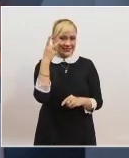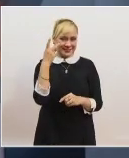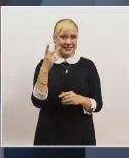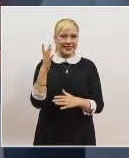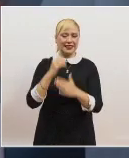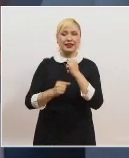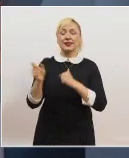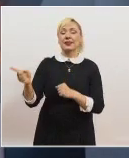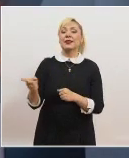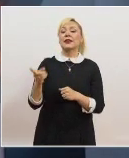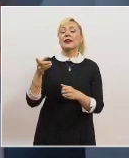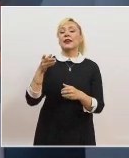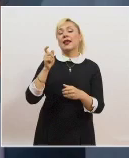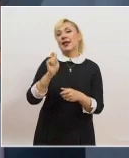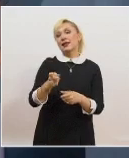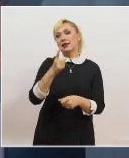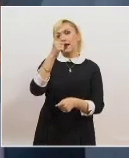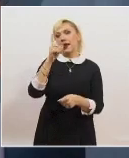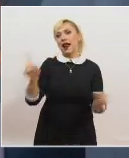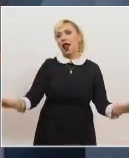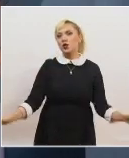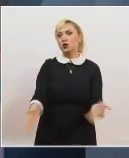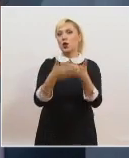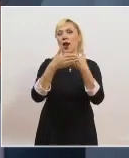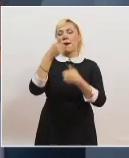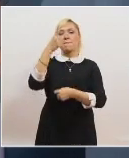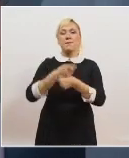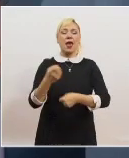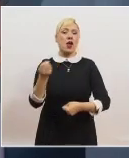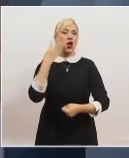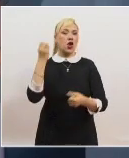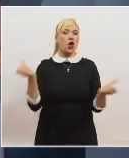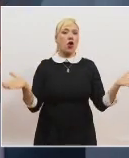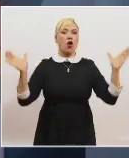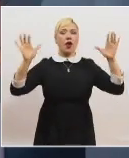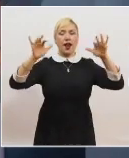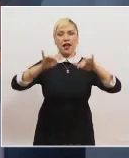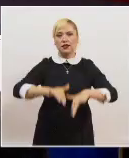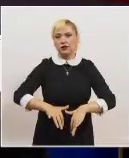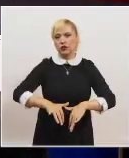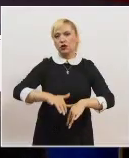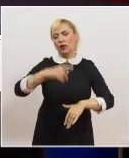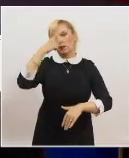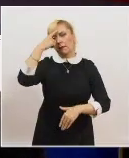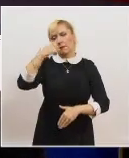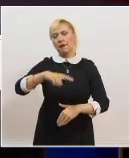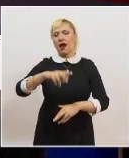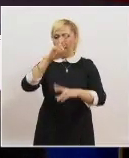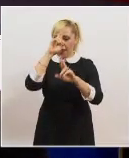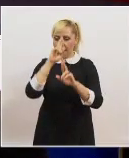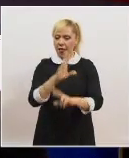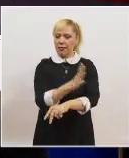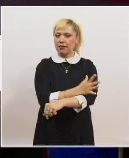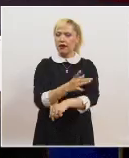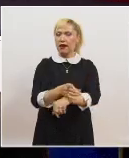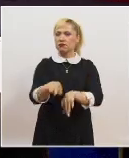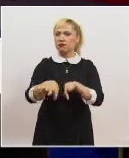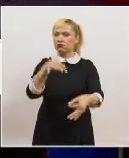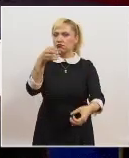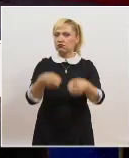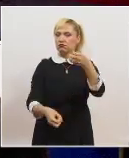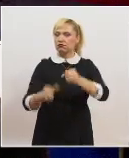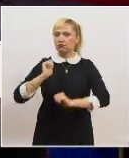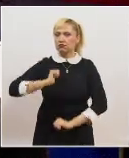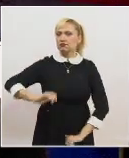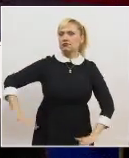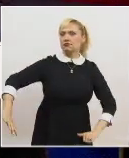del primer Congreso Internacional sobre Ética y Legitimidad Judicial. La ministra presidenta de la Suprema Corte de